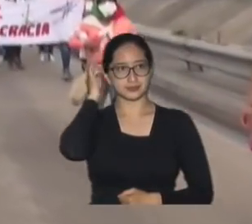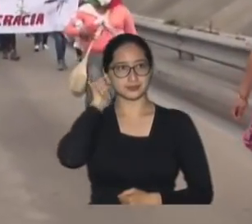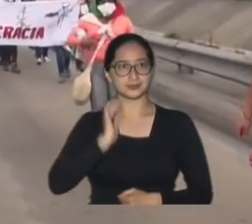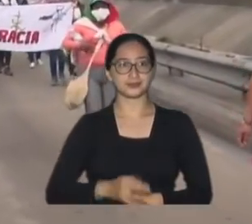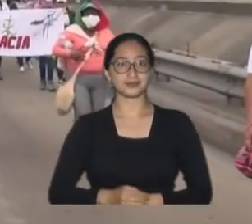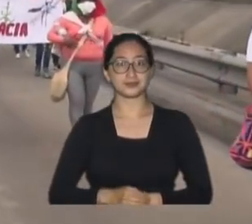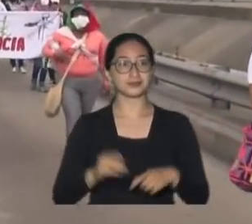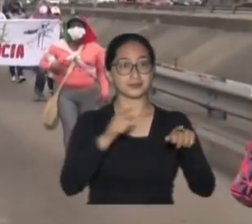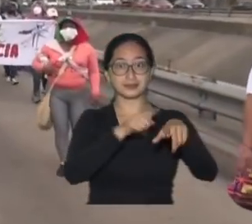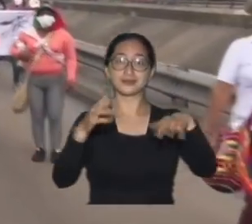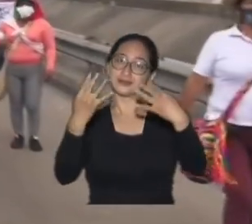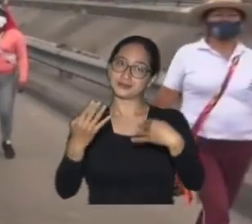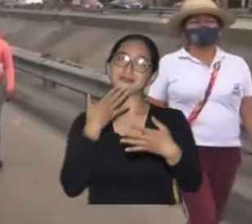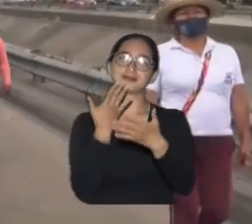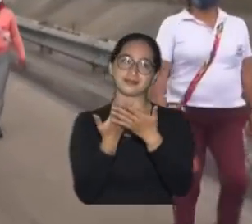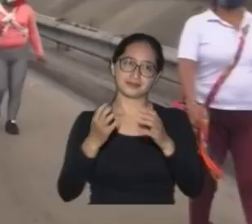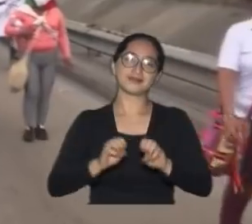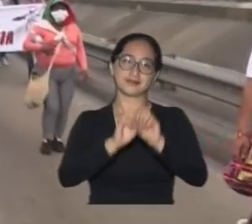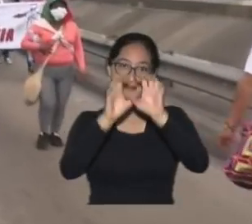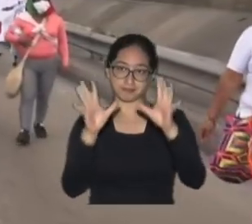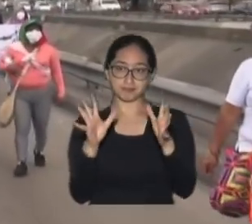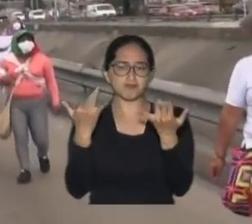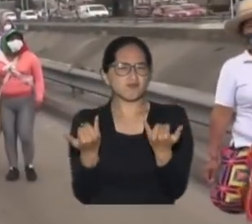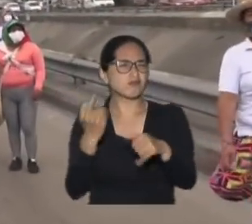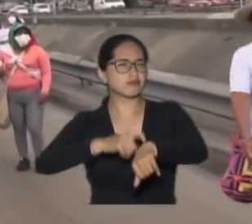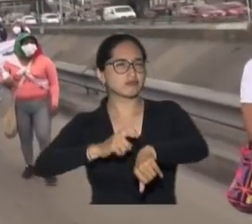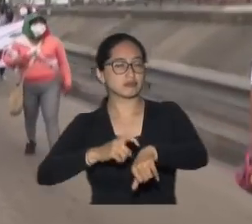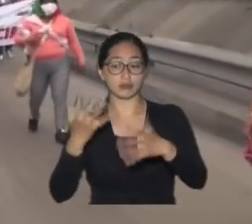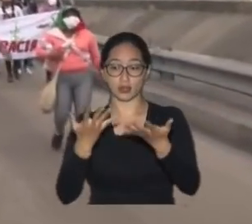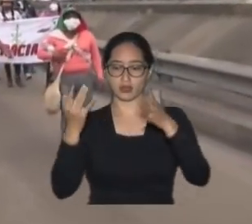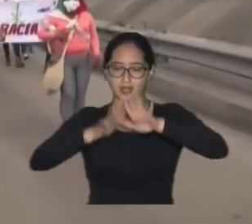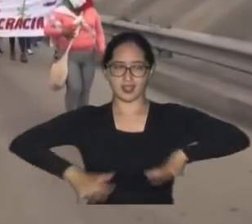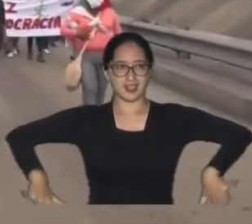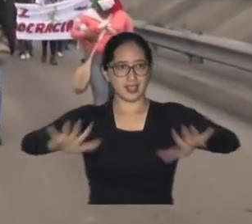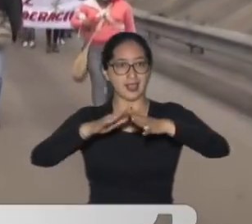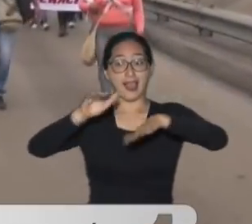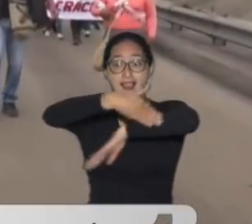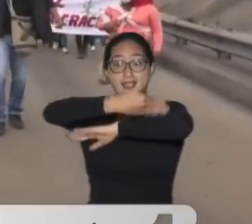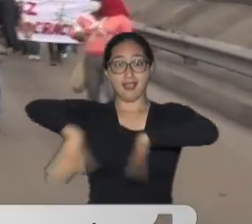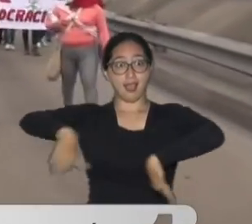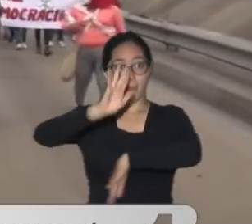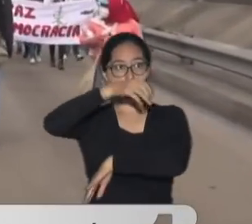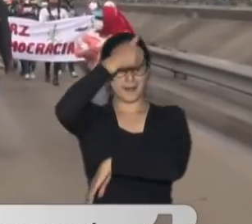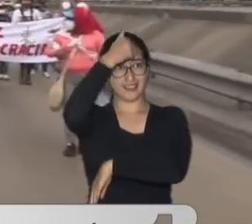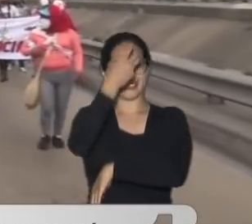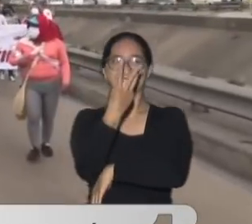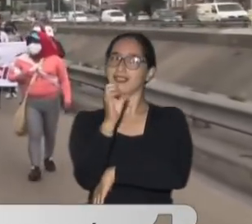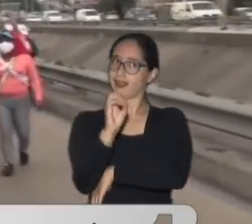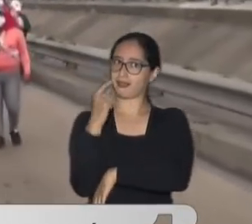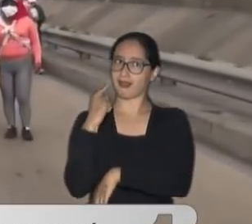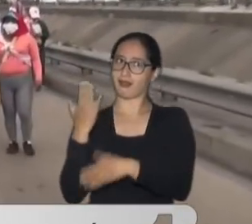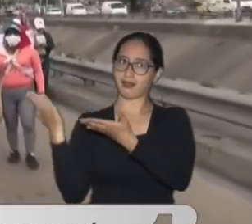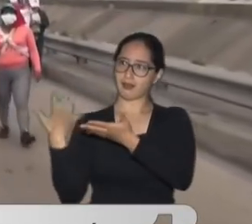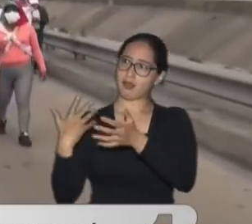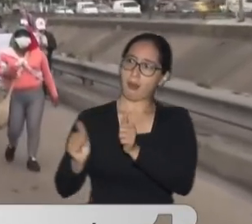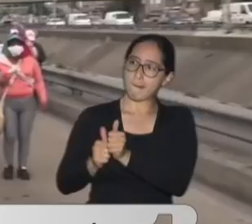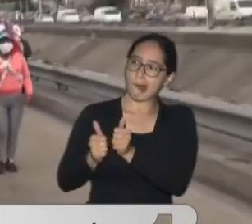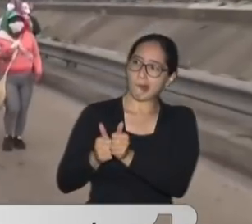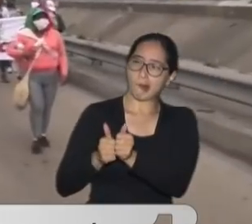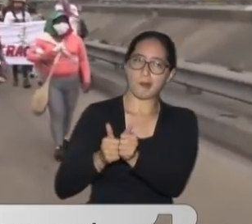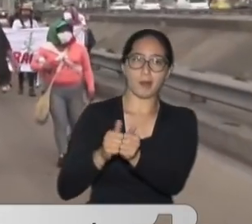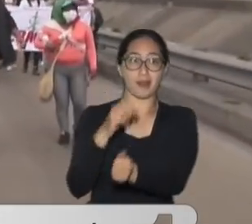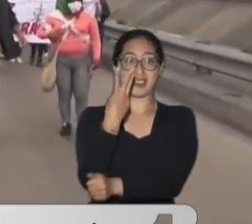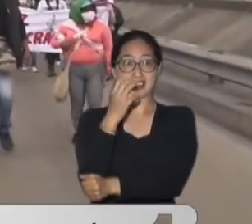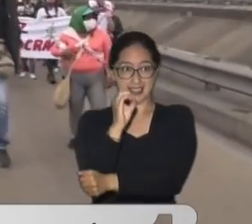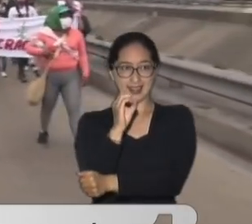Luisa y televidentes, buenos días. Pues a esta hora seguimos por la NQS acompañando a la Minga indígena, que recordemos ya llegó en horas de ayer